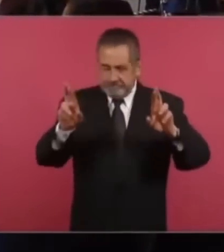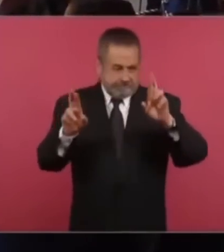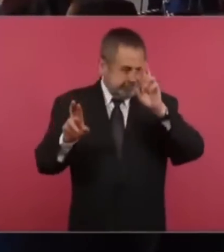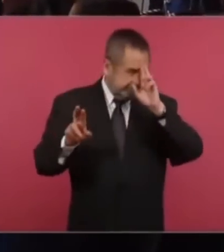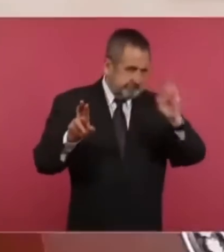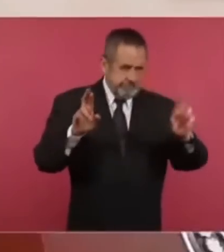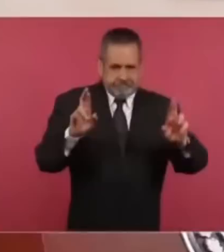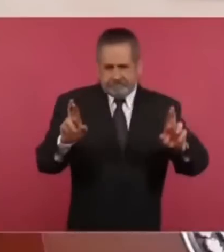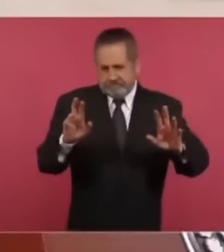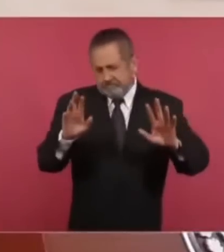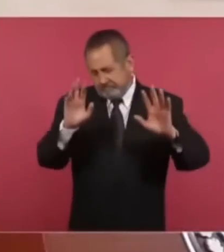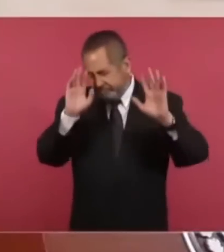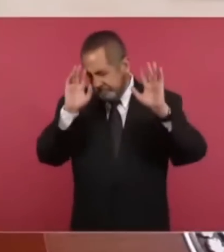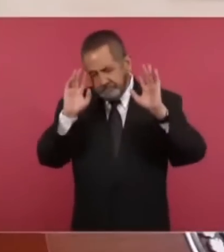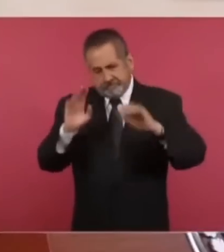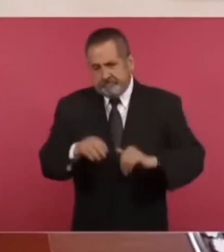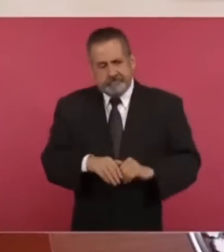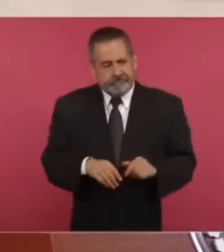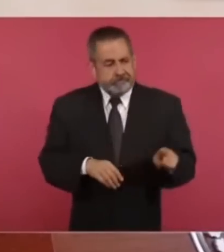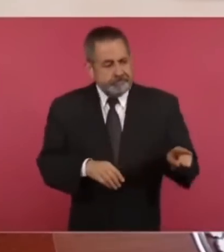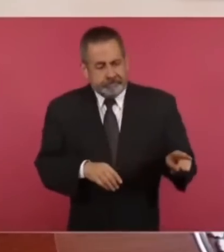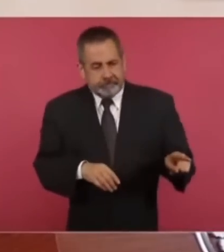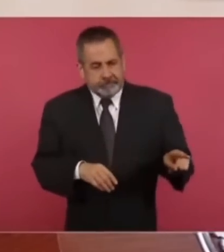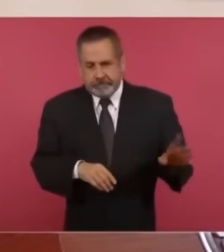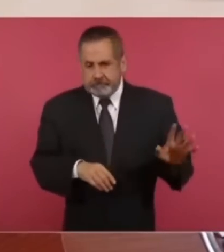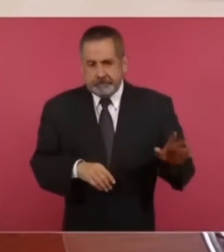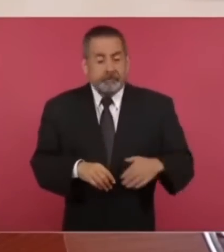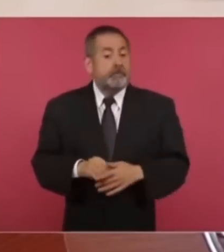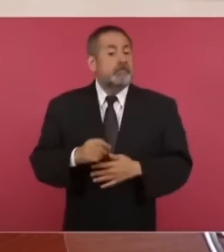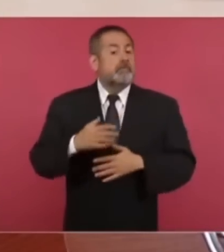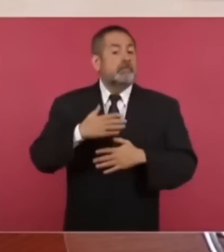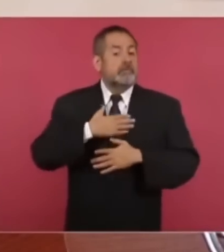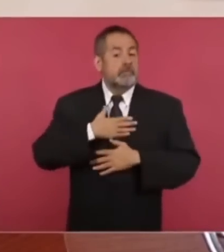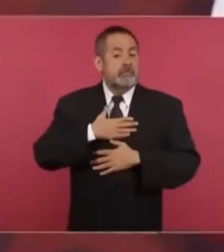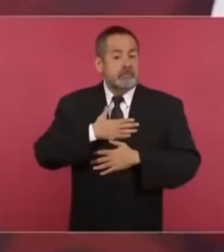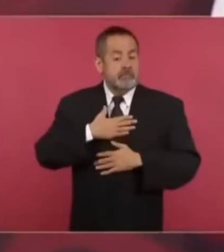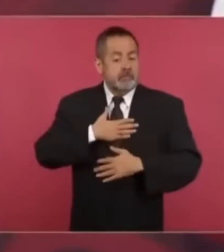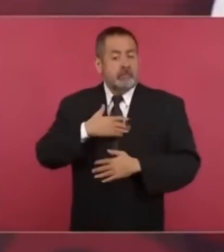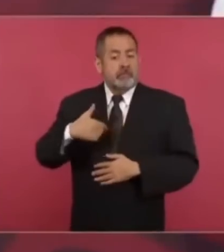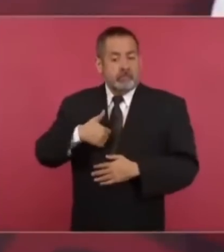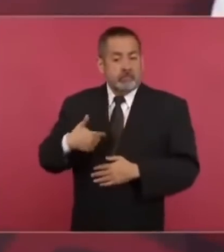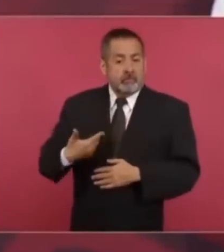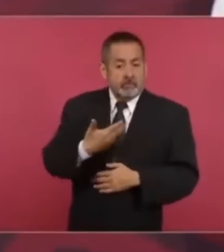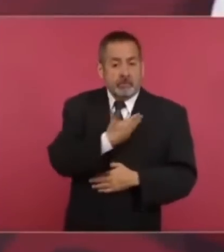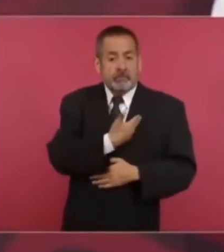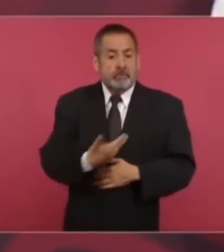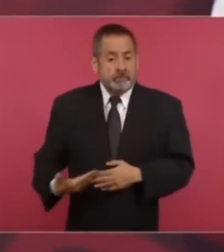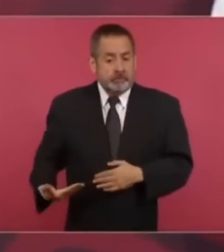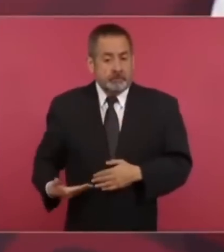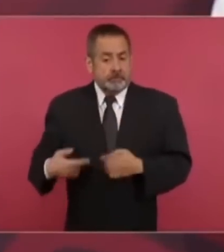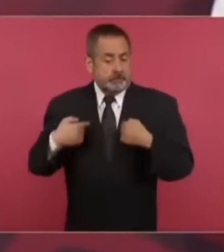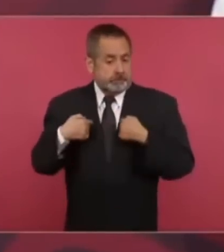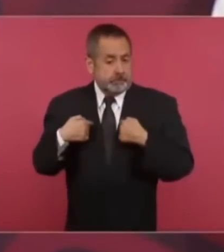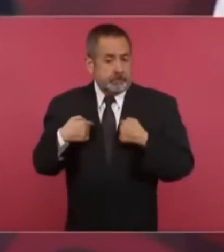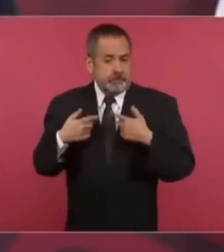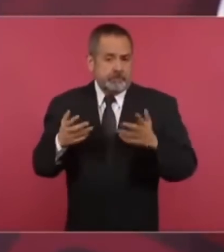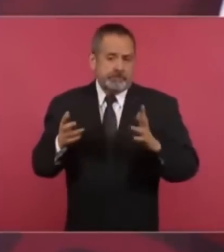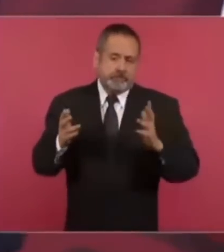nada más que sí, en mi caso, como presidente, pues tengo